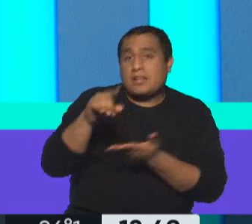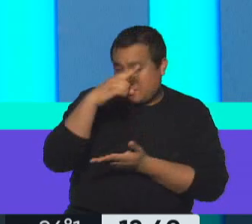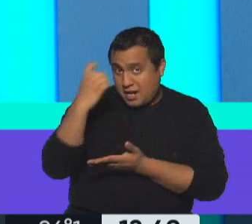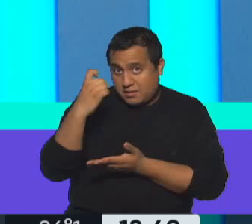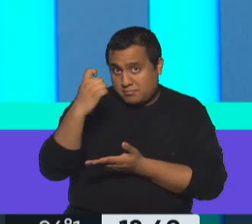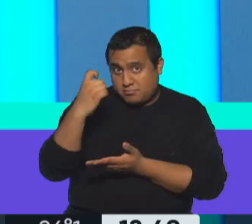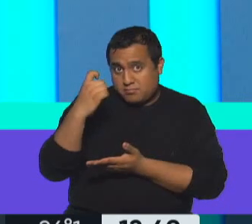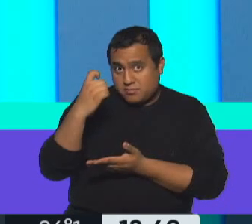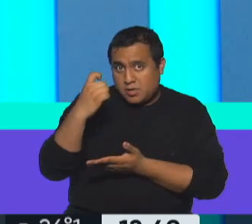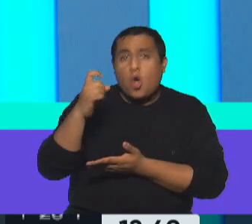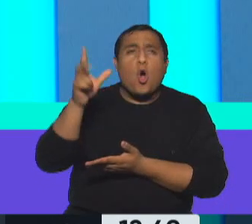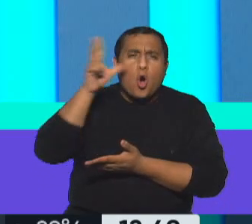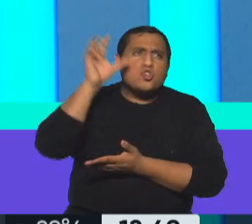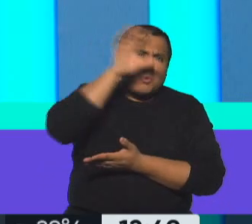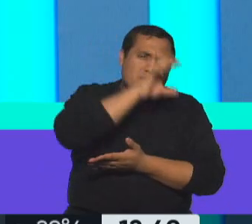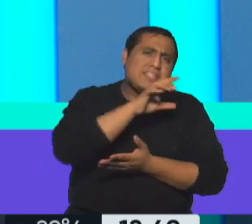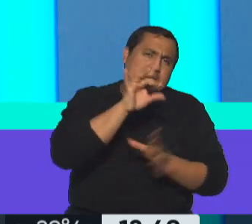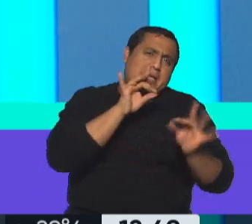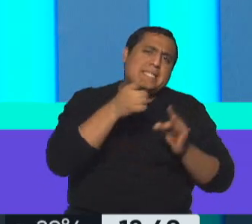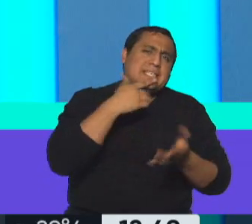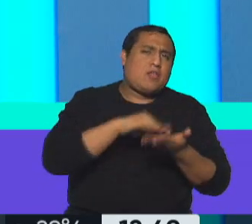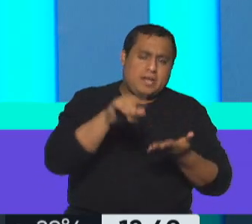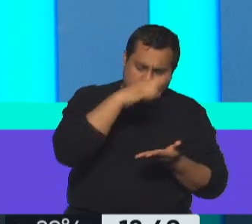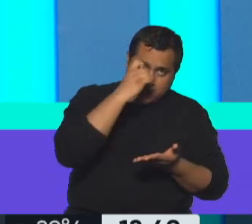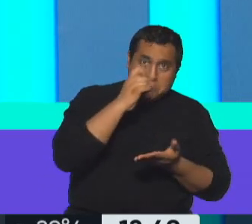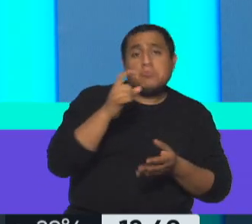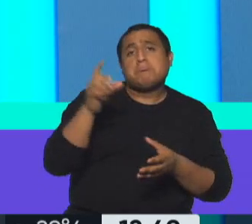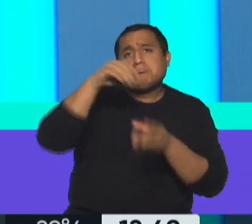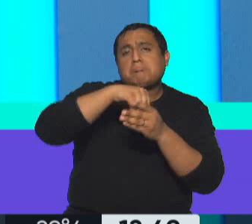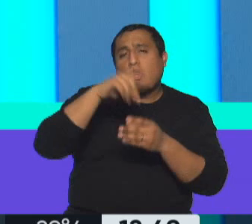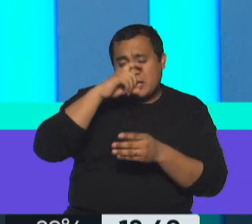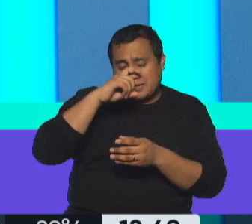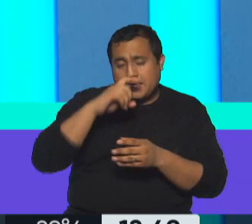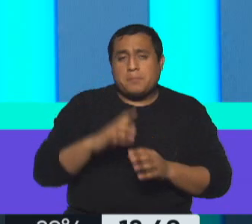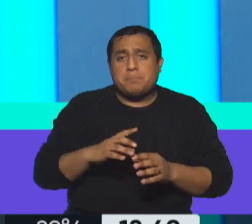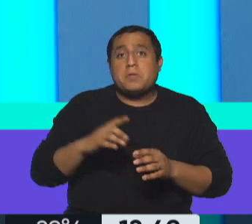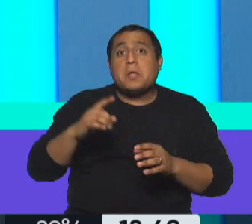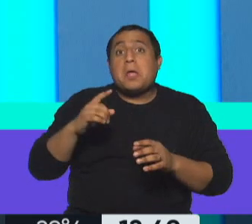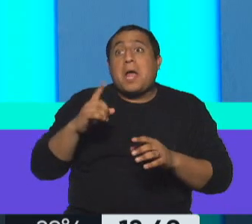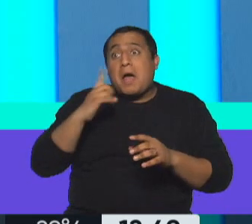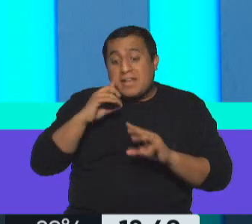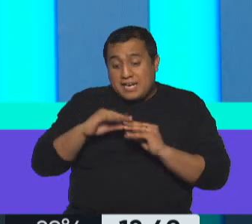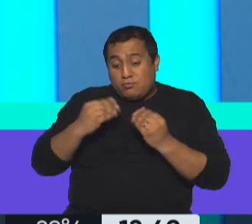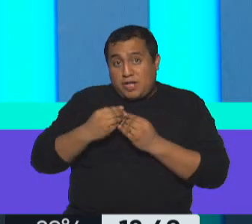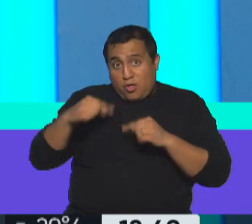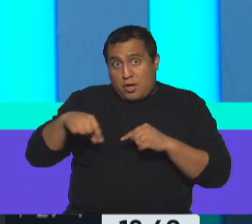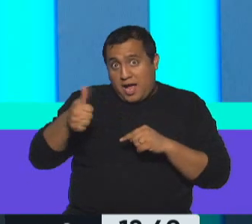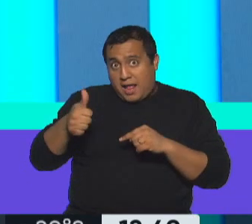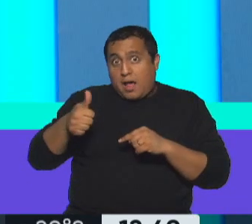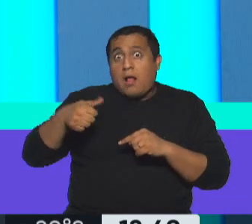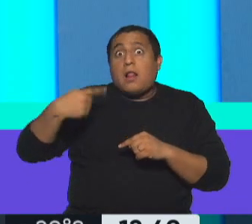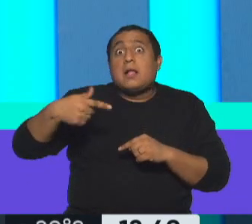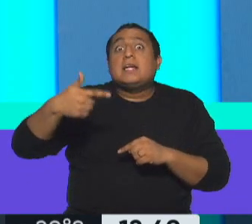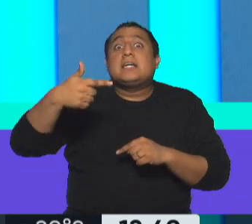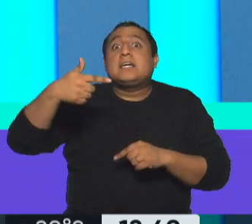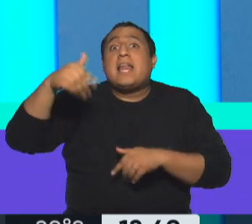y ahí hay una disputa fuerte veremos si el resultado de hoy también se traslada a la elección nacional veremos qué es lo que